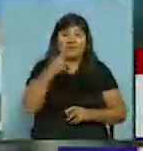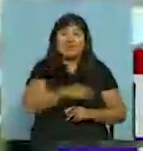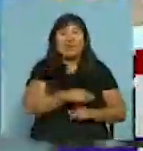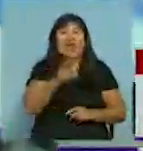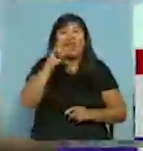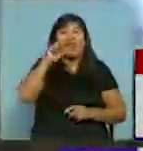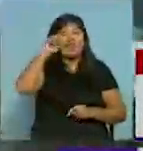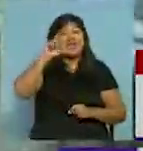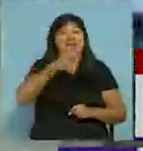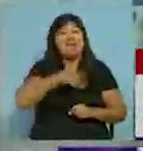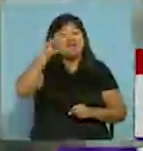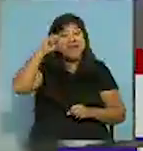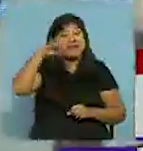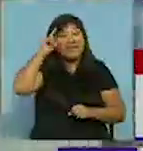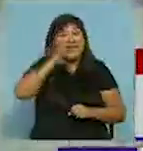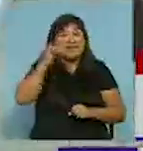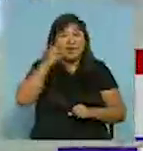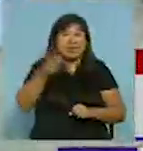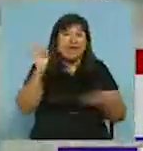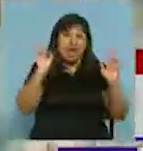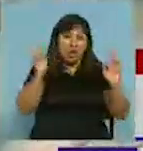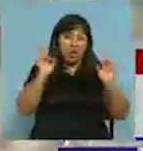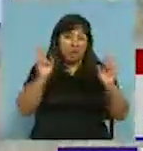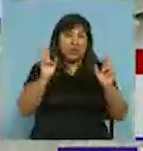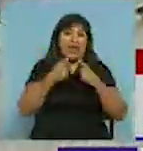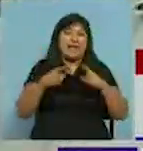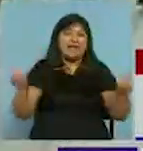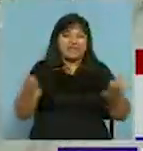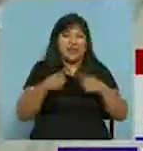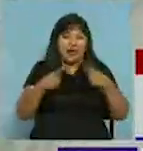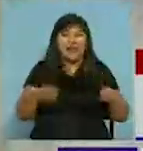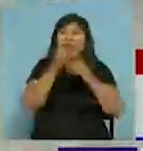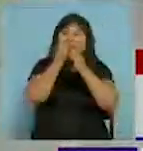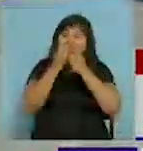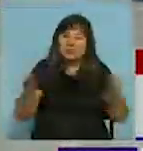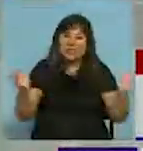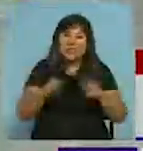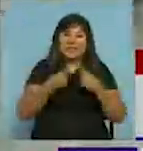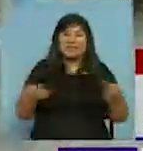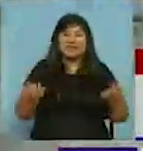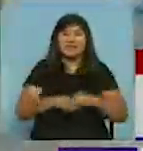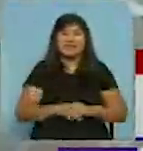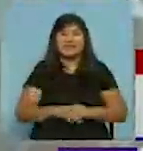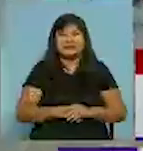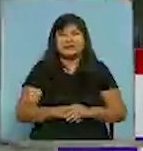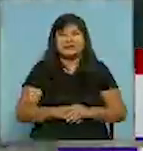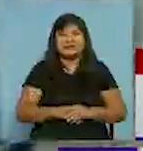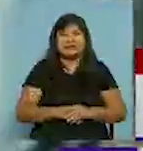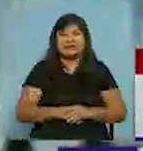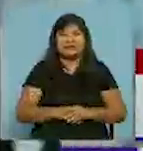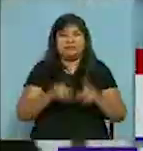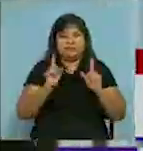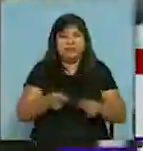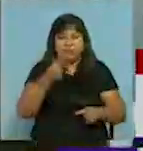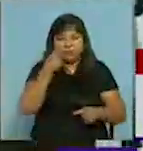acerca de esta navidad ustedes están escuchando en el fondo la música hermosa que suena en estos momentos tenemos una